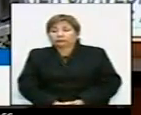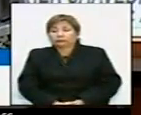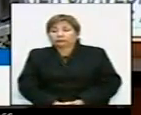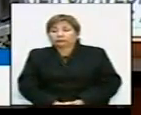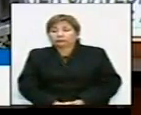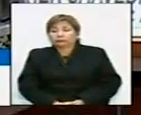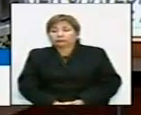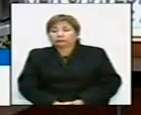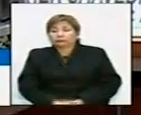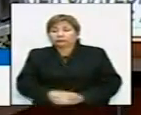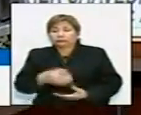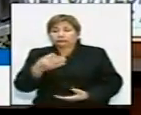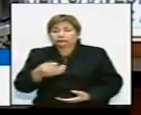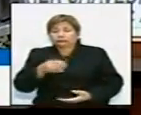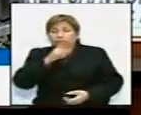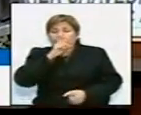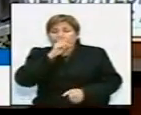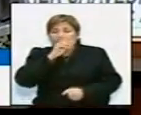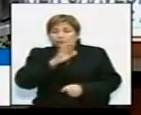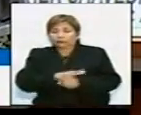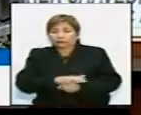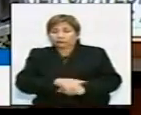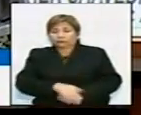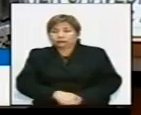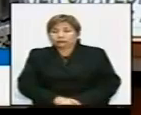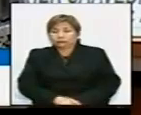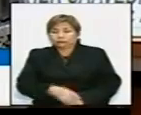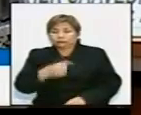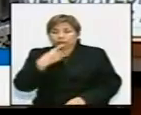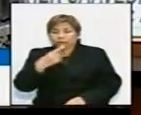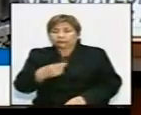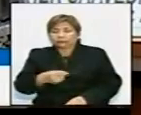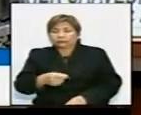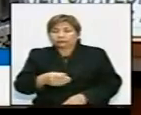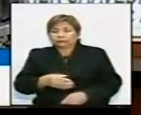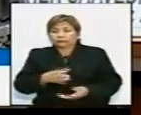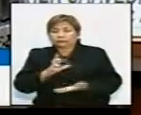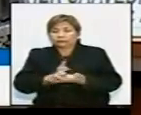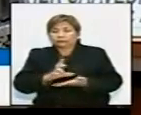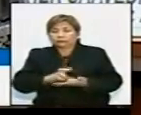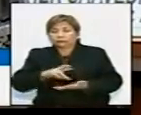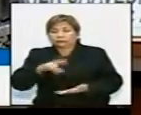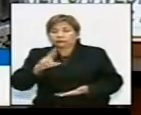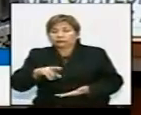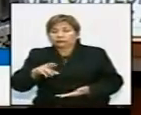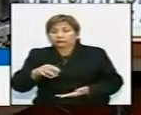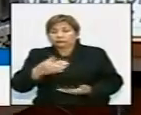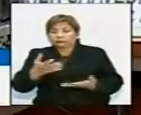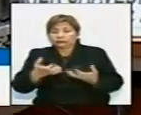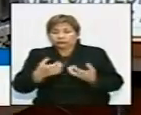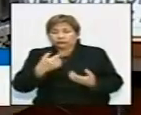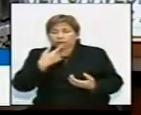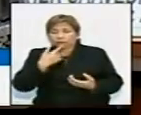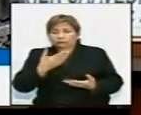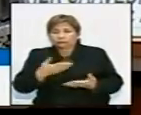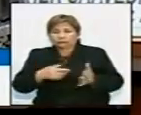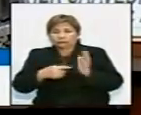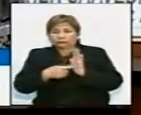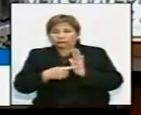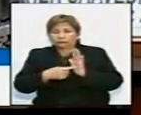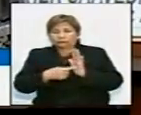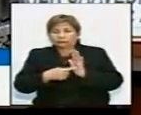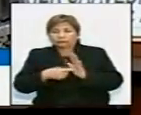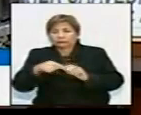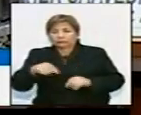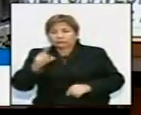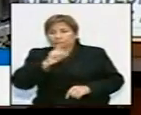Yo definitivamente me comprometo a estar en la región Lima. Pero quiero, por favor, señalar que